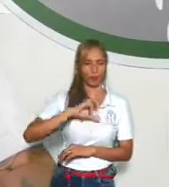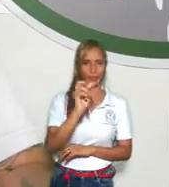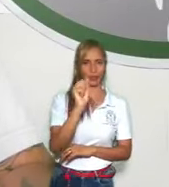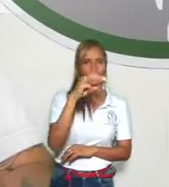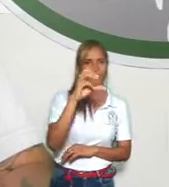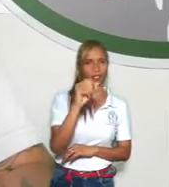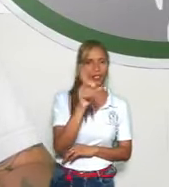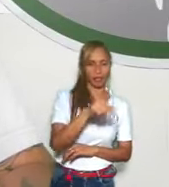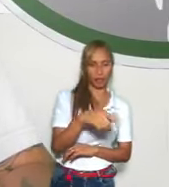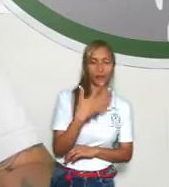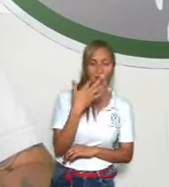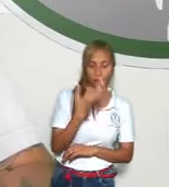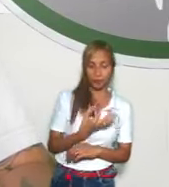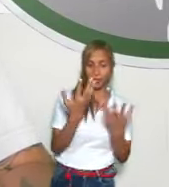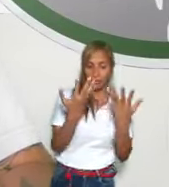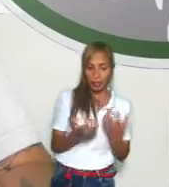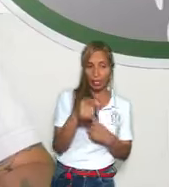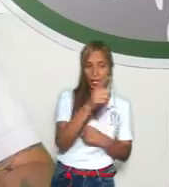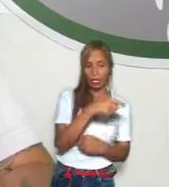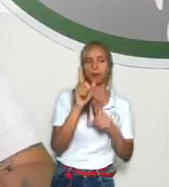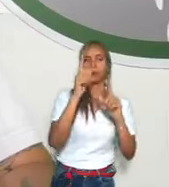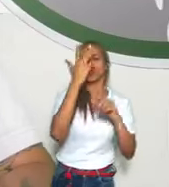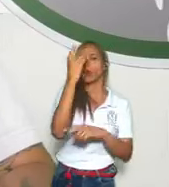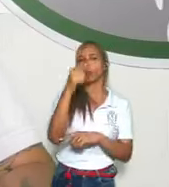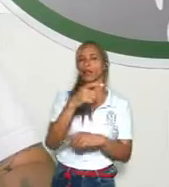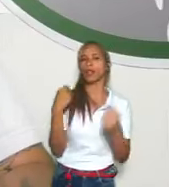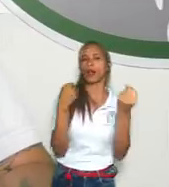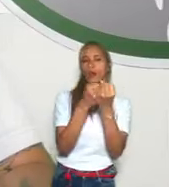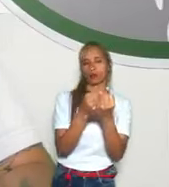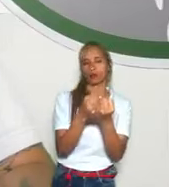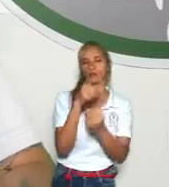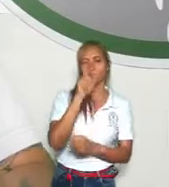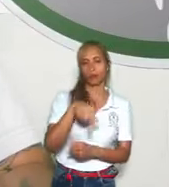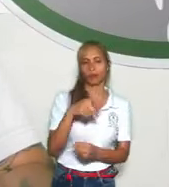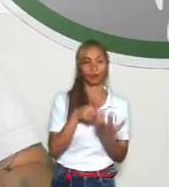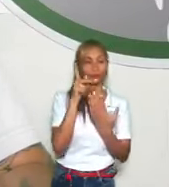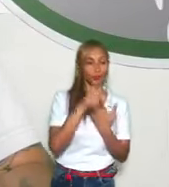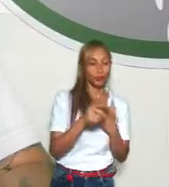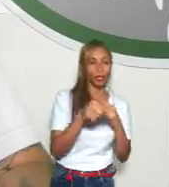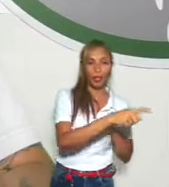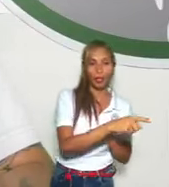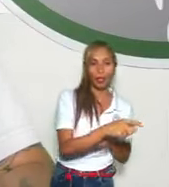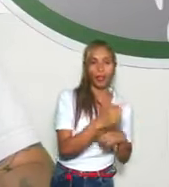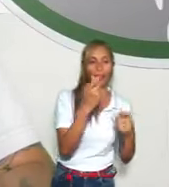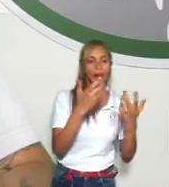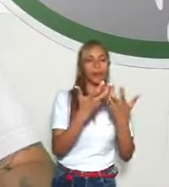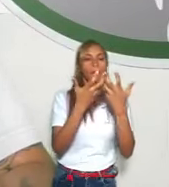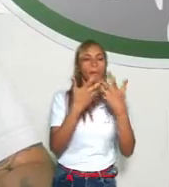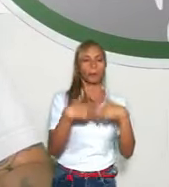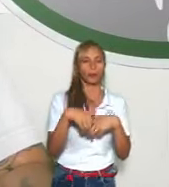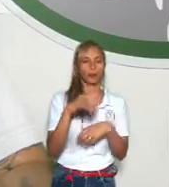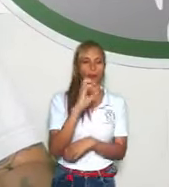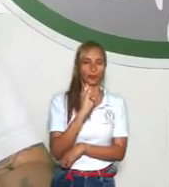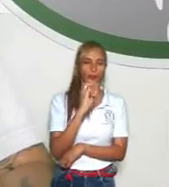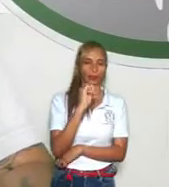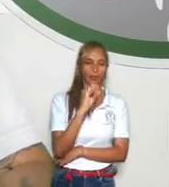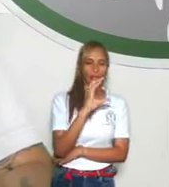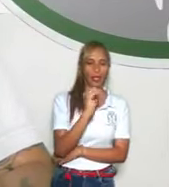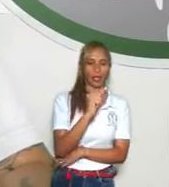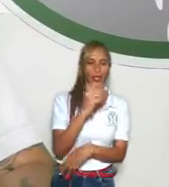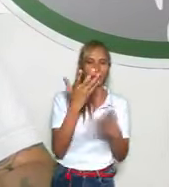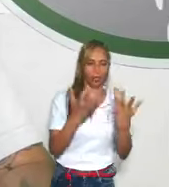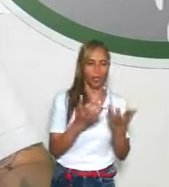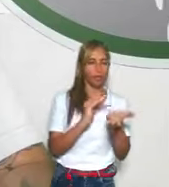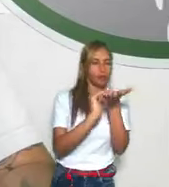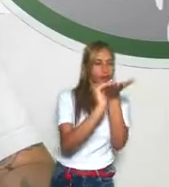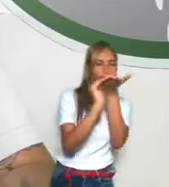también apoya este proyecto como parte de esa iniciativa de Empresas Públicas de Calarcá de mejorar la plaza de